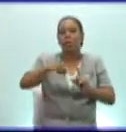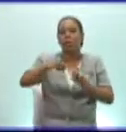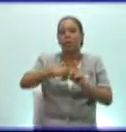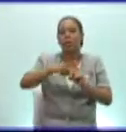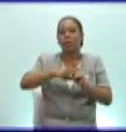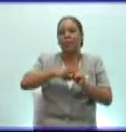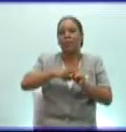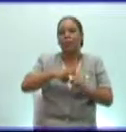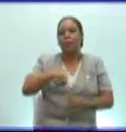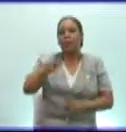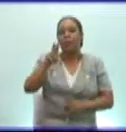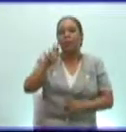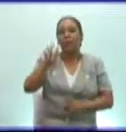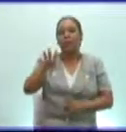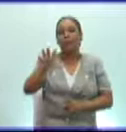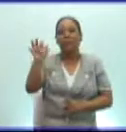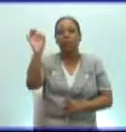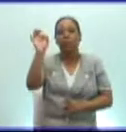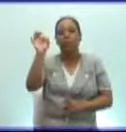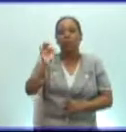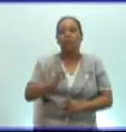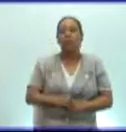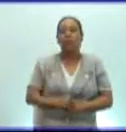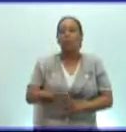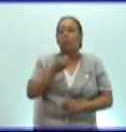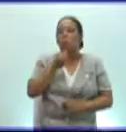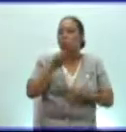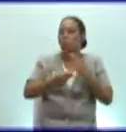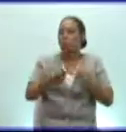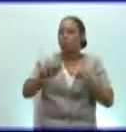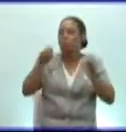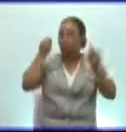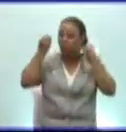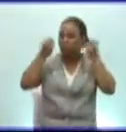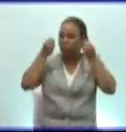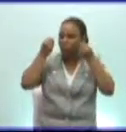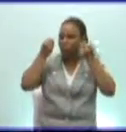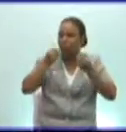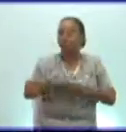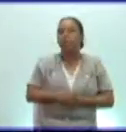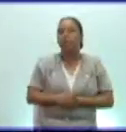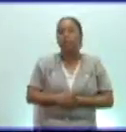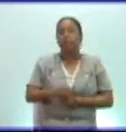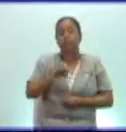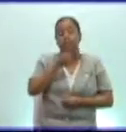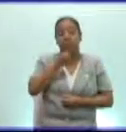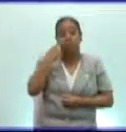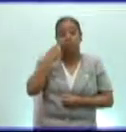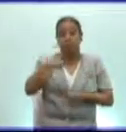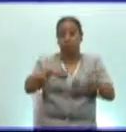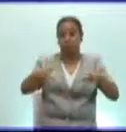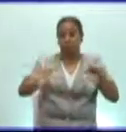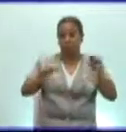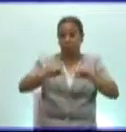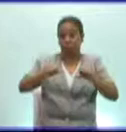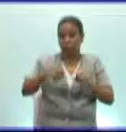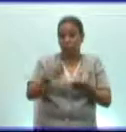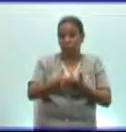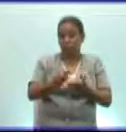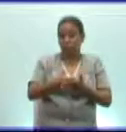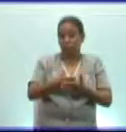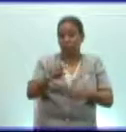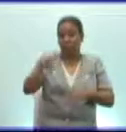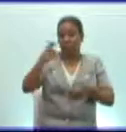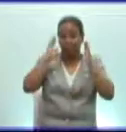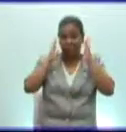Celsius, podríamos hacer ciertos determinados análisis. Se ha determinado experimentalmente que bajo estas condiciones la